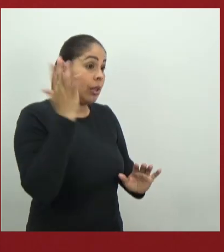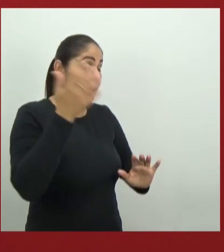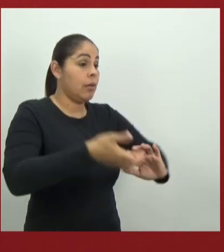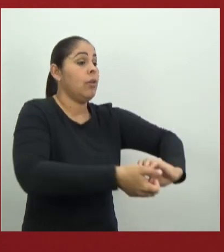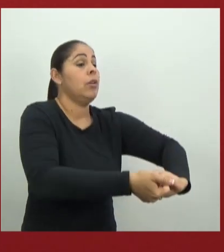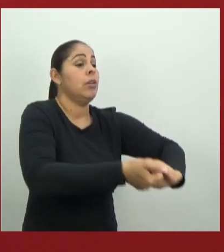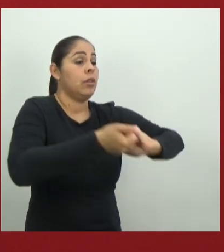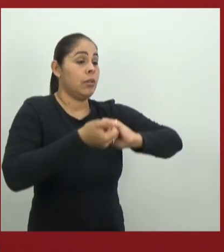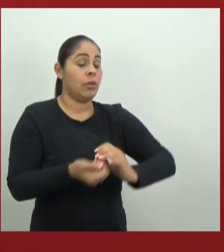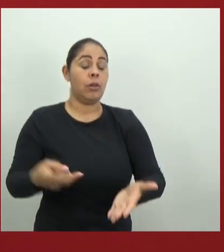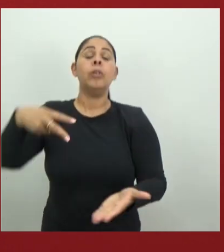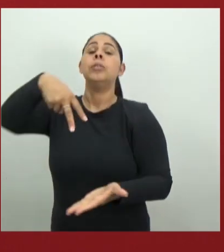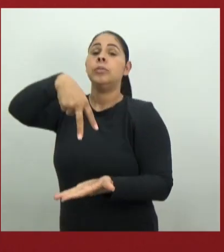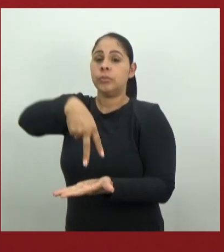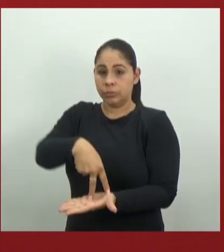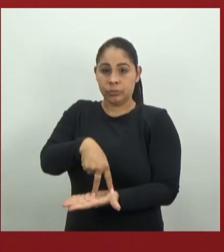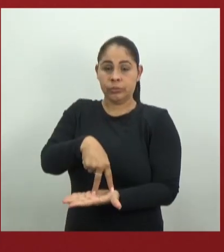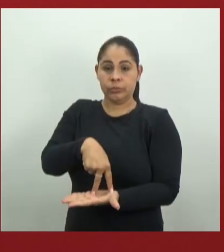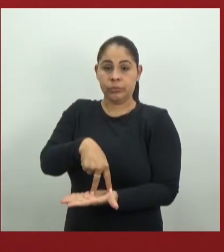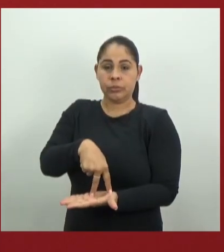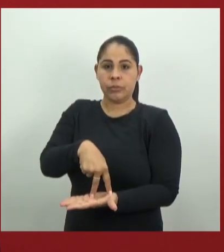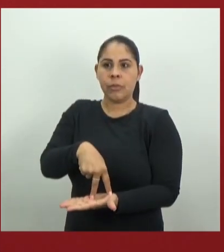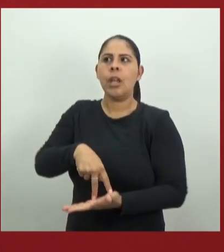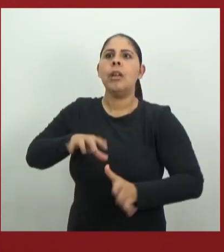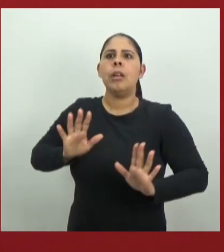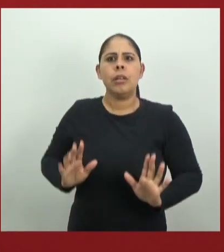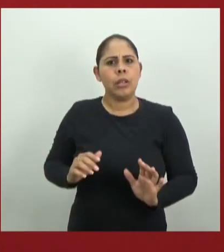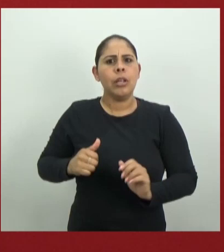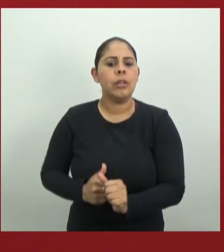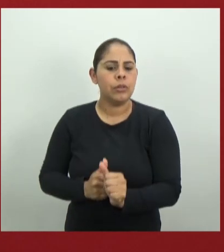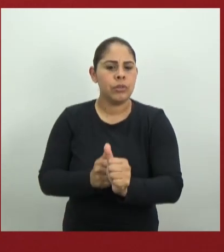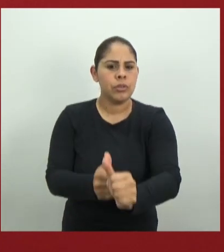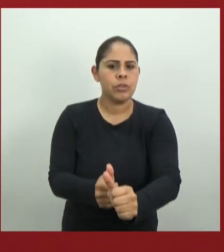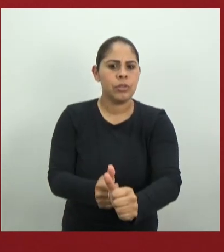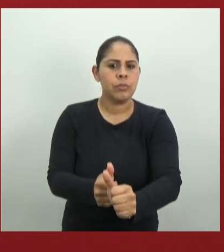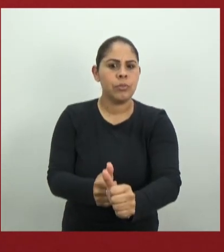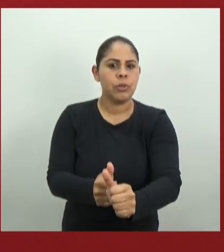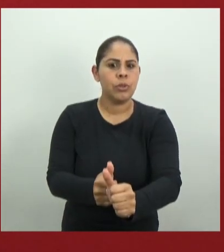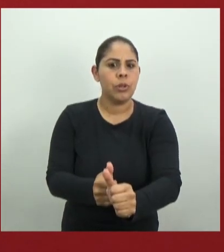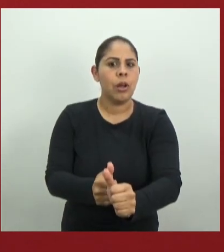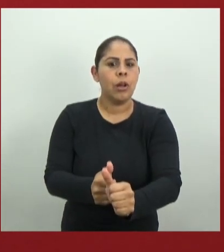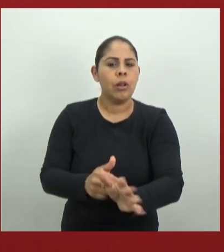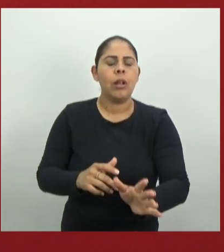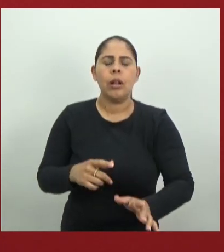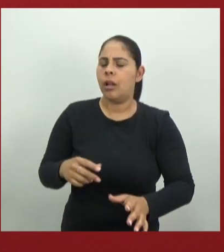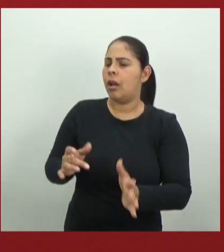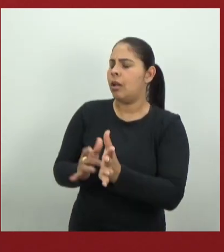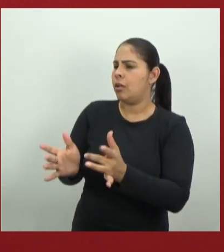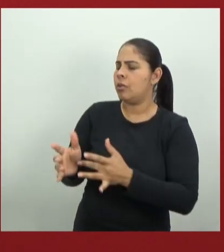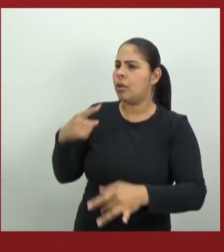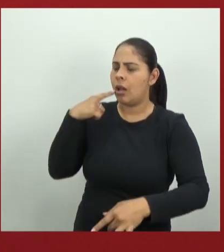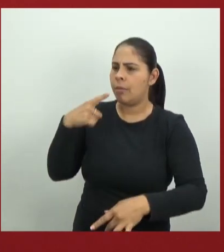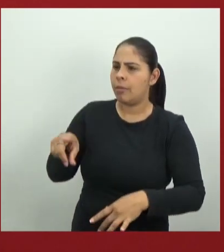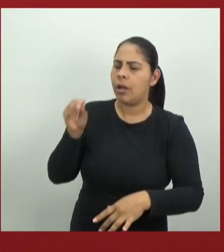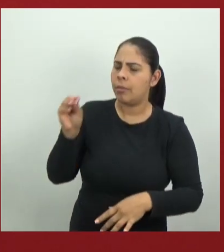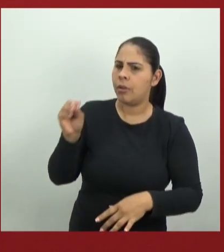entró en casa, sus discípulos le preguntaron, aparte, ¿por qué nosotros no pudimos echar fuera a ese demonio? Y él le